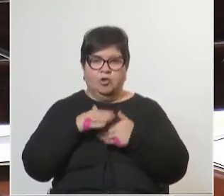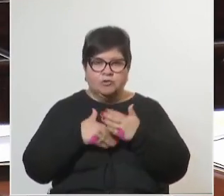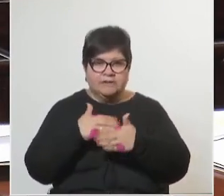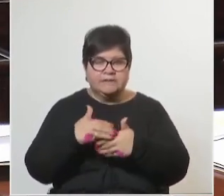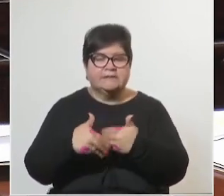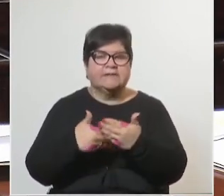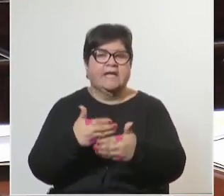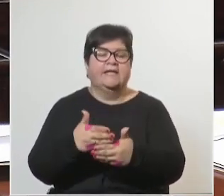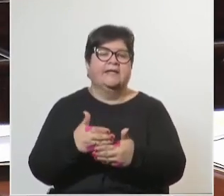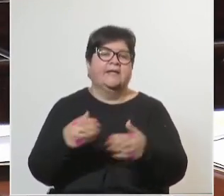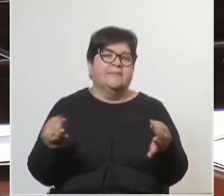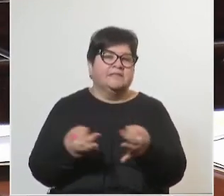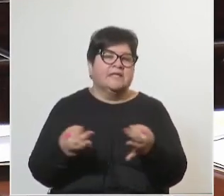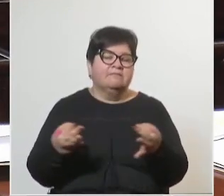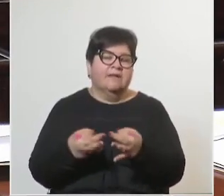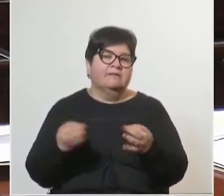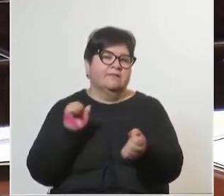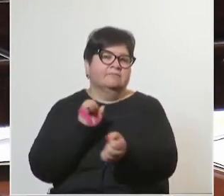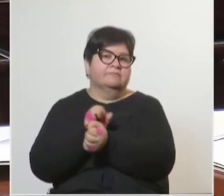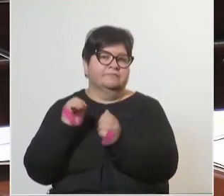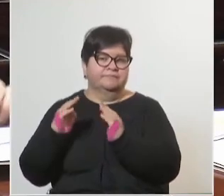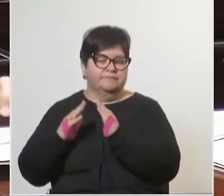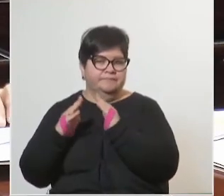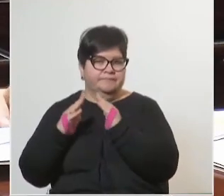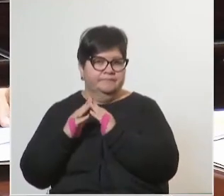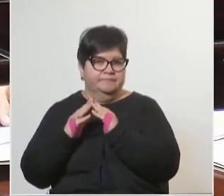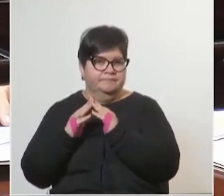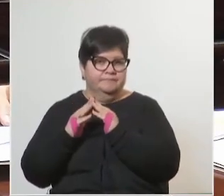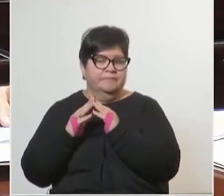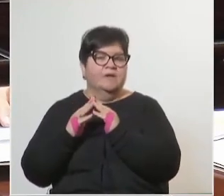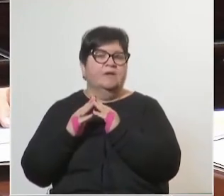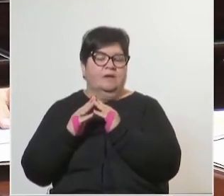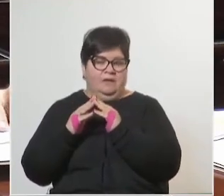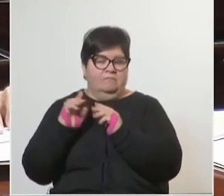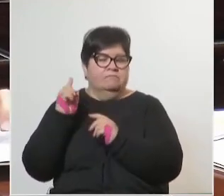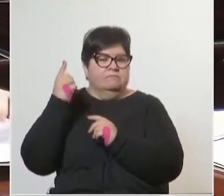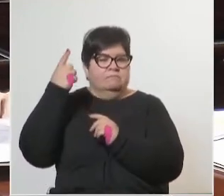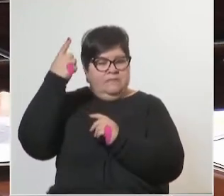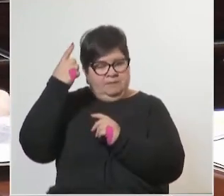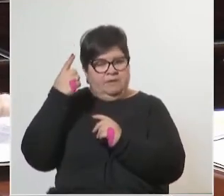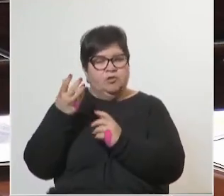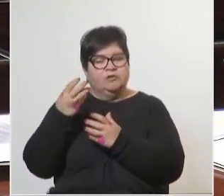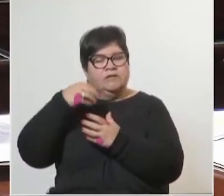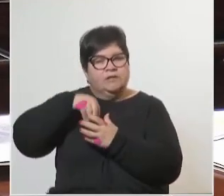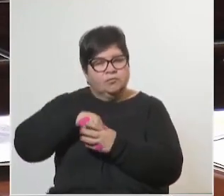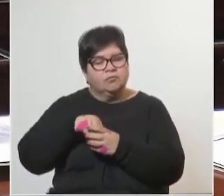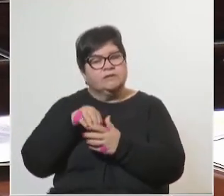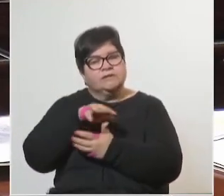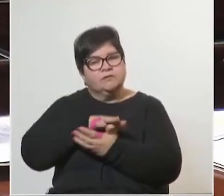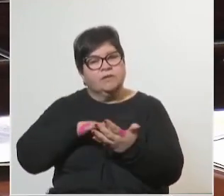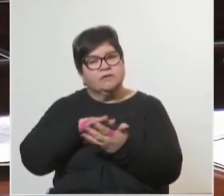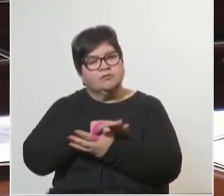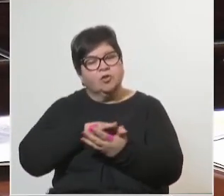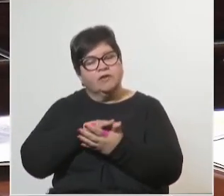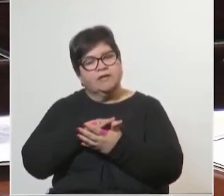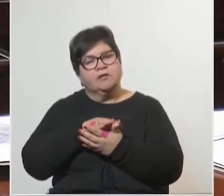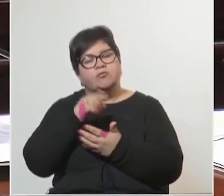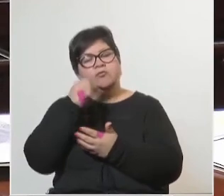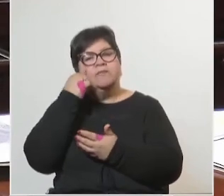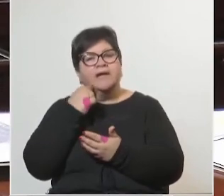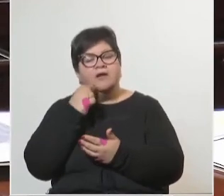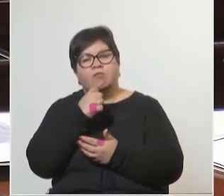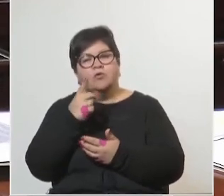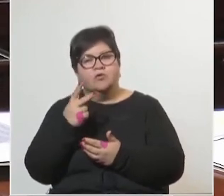particular el de la prisión domiciliaria. En primer lugar, se excluyen algunas situaciones que se individualizan en los numerales 1, 2 y